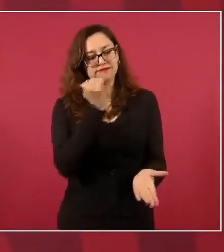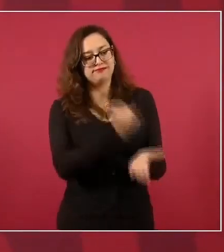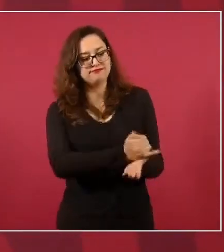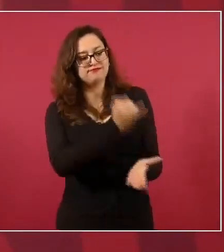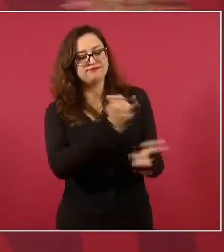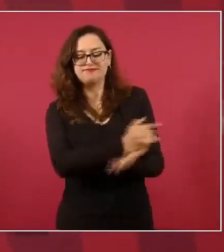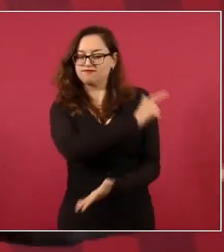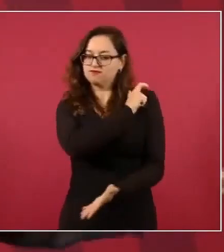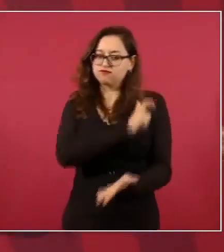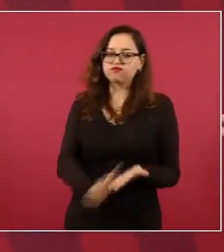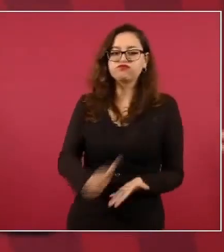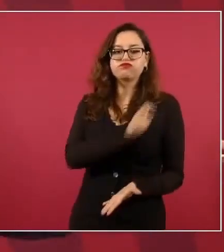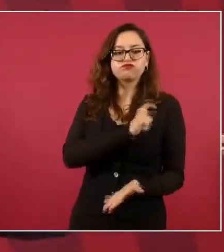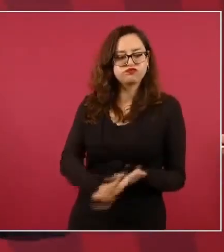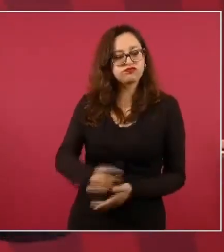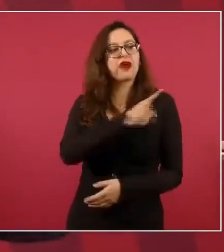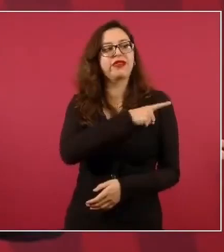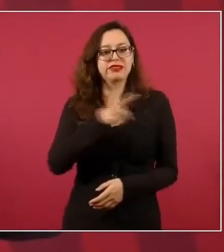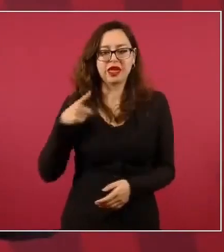que